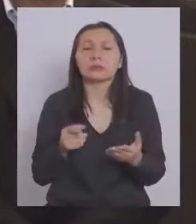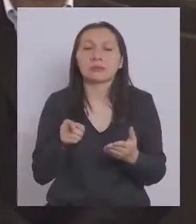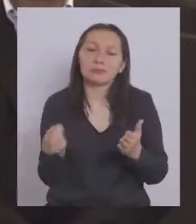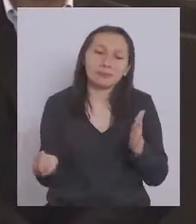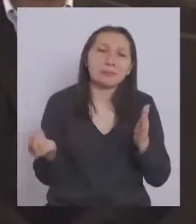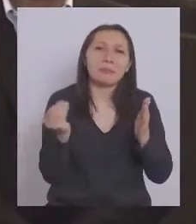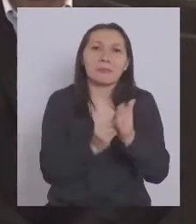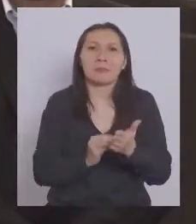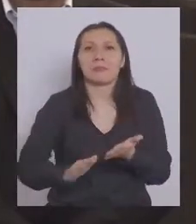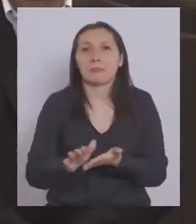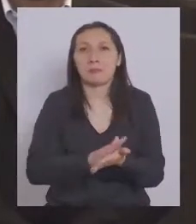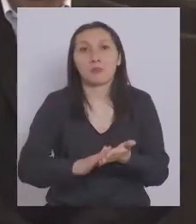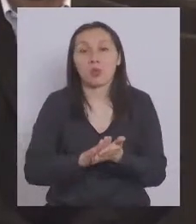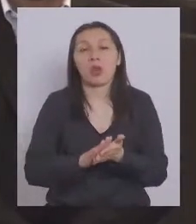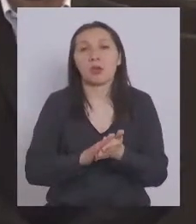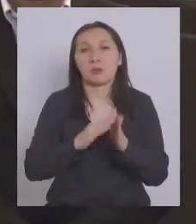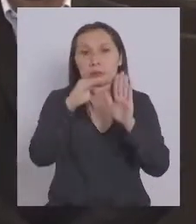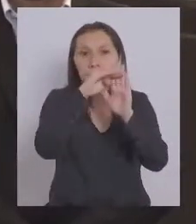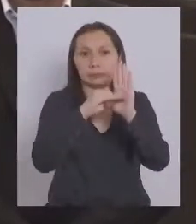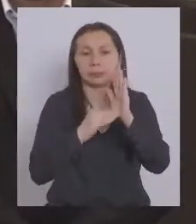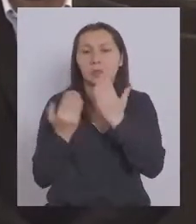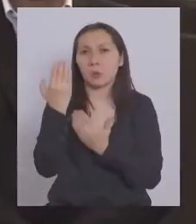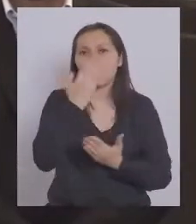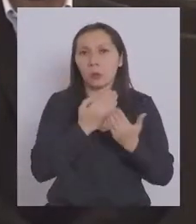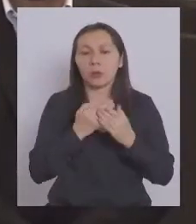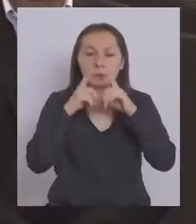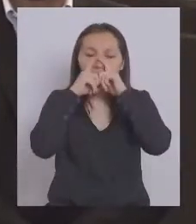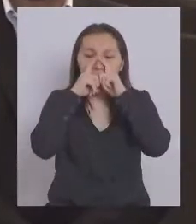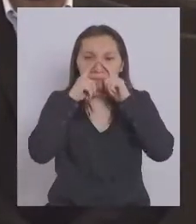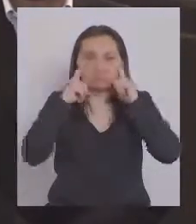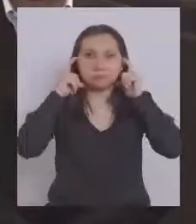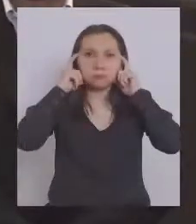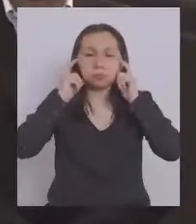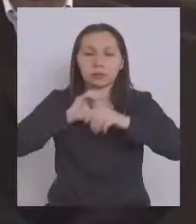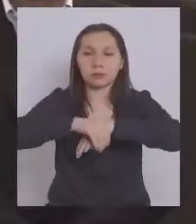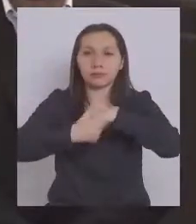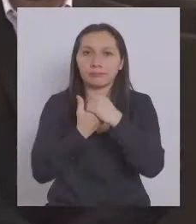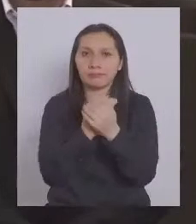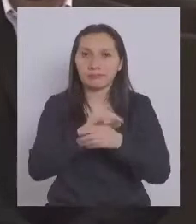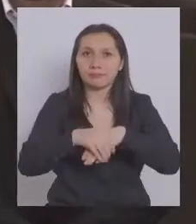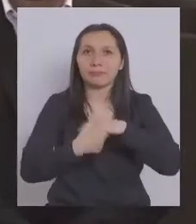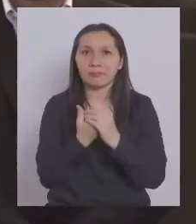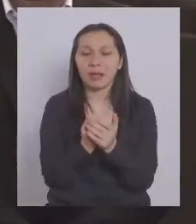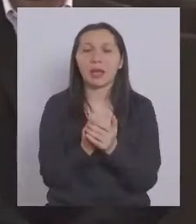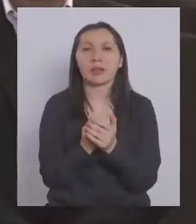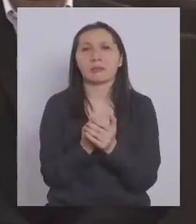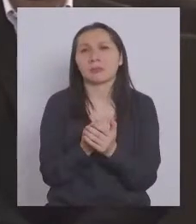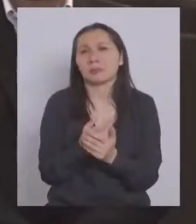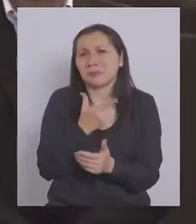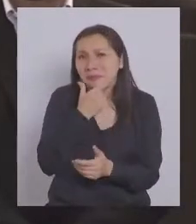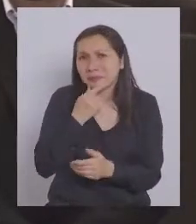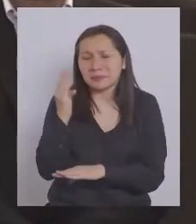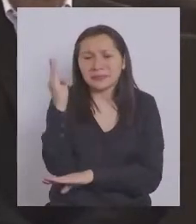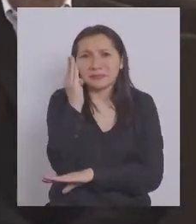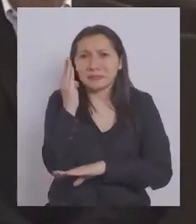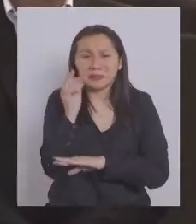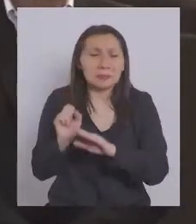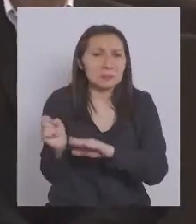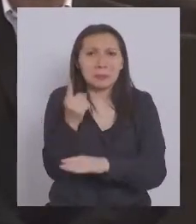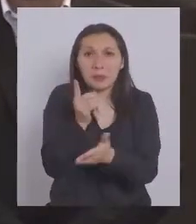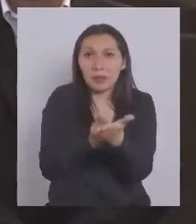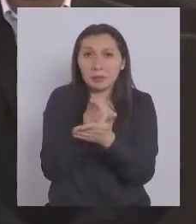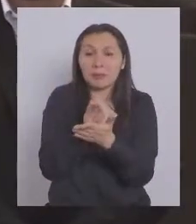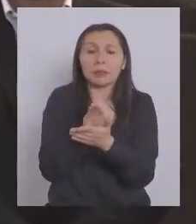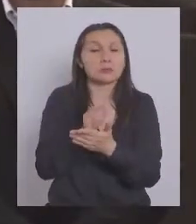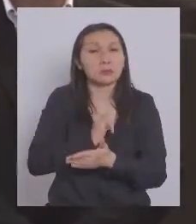reforzar, por ejemplo, las medidas preventivas, el uso de la mascarilla, el lavado de manos, las medidas más básicas desde el inicio